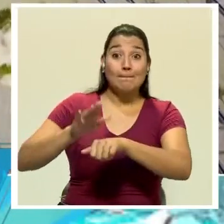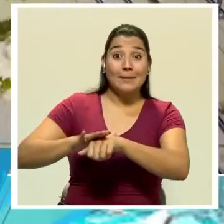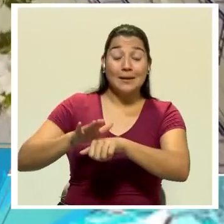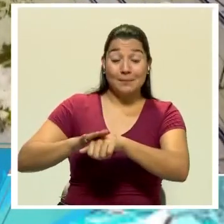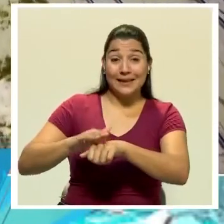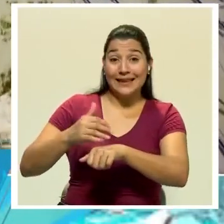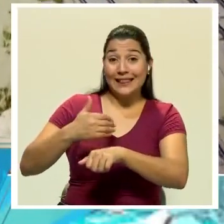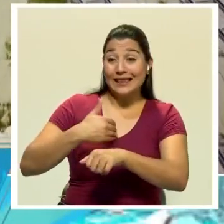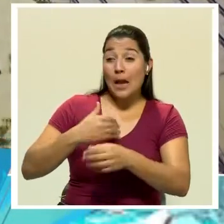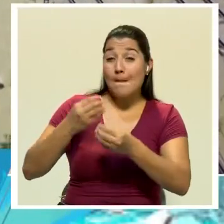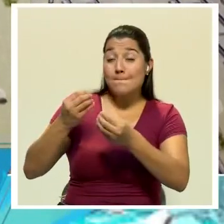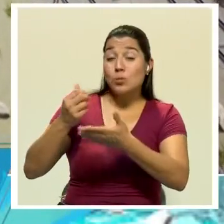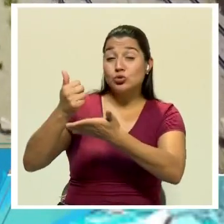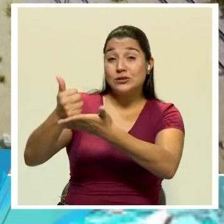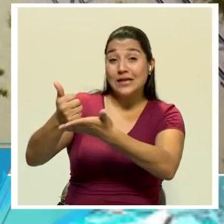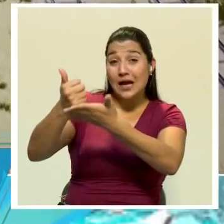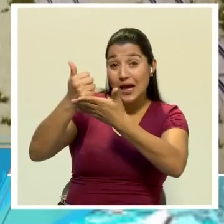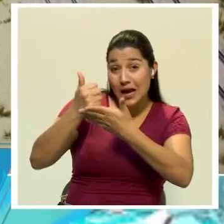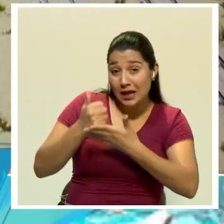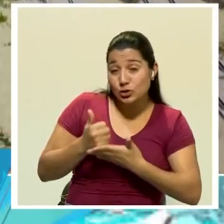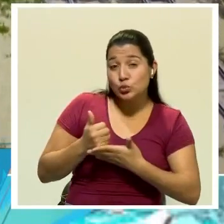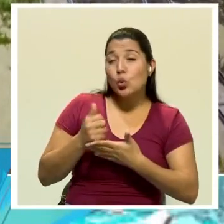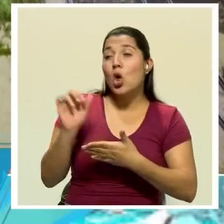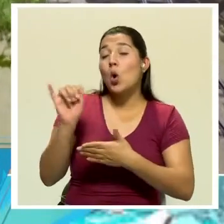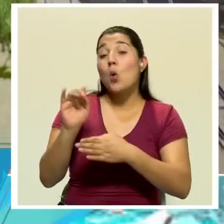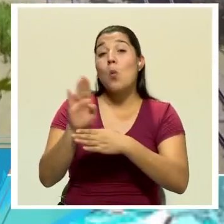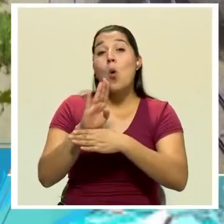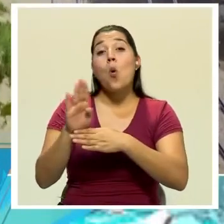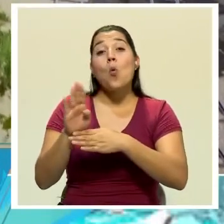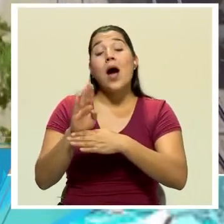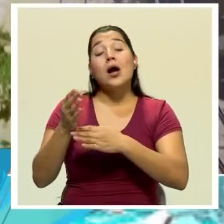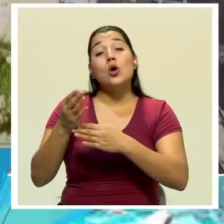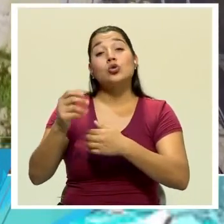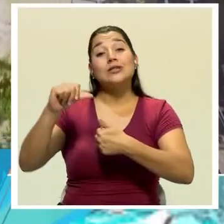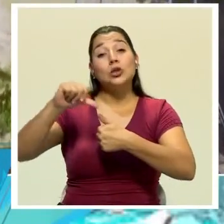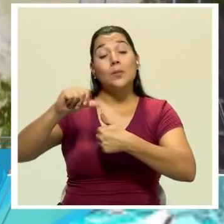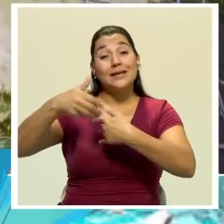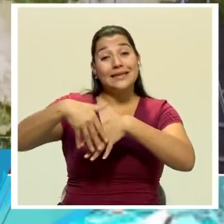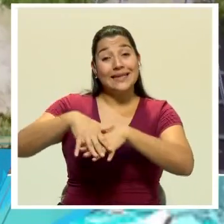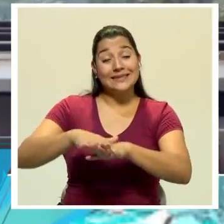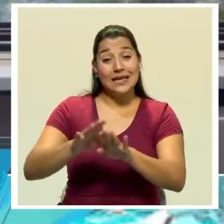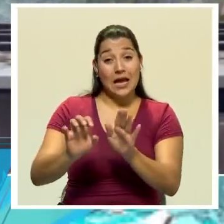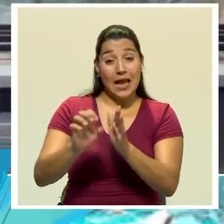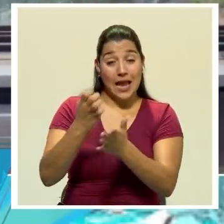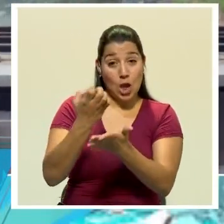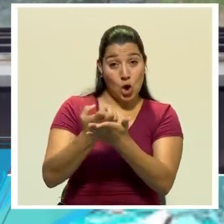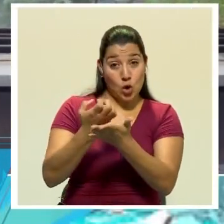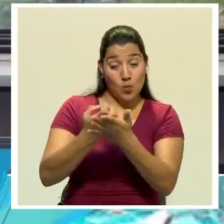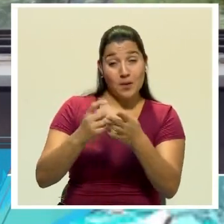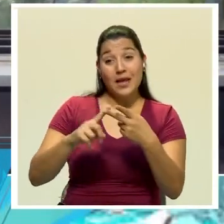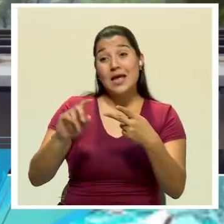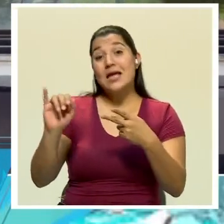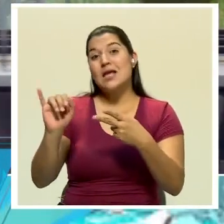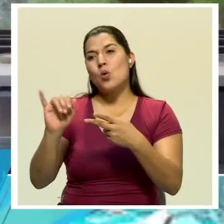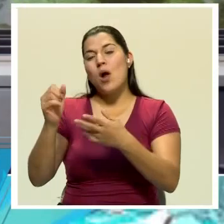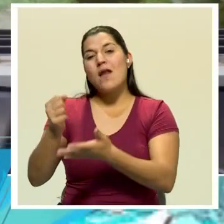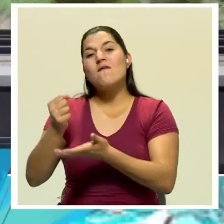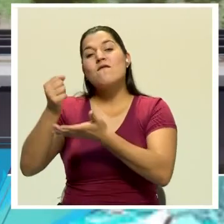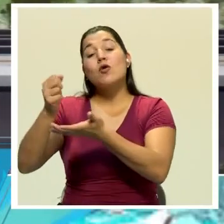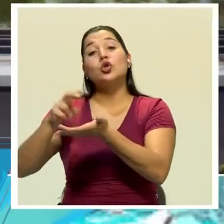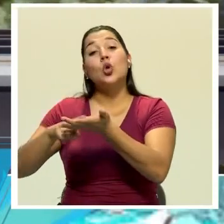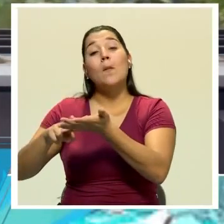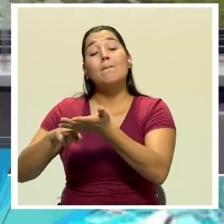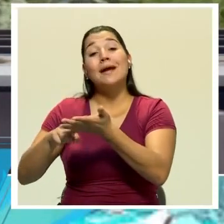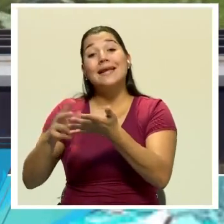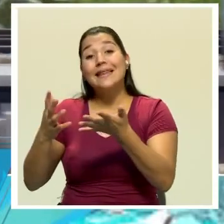de multilaterales a través del Banco Centroamericano de Integración Económica, como lo es el Fondo Verde del Clima, para obtener